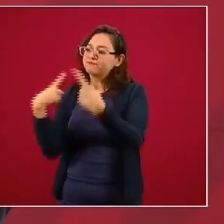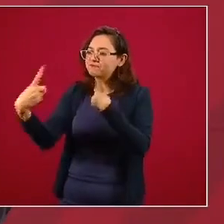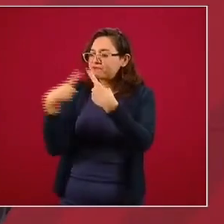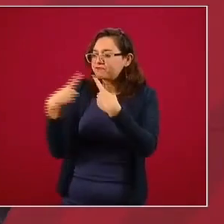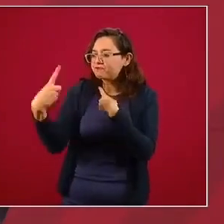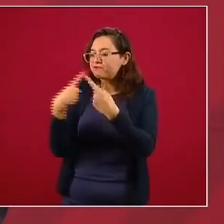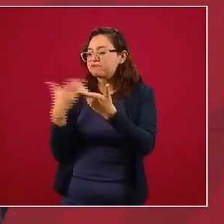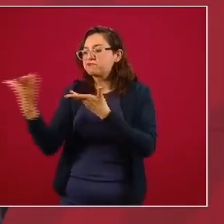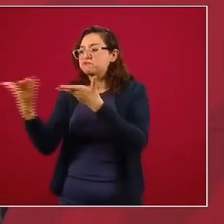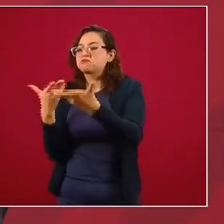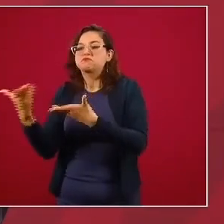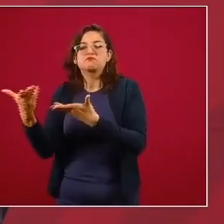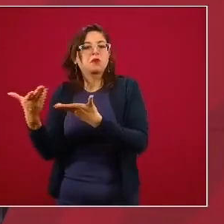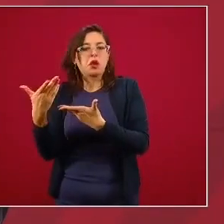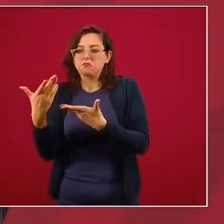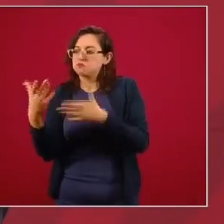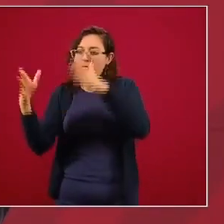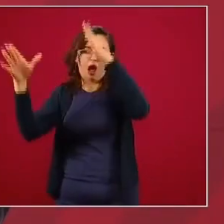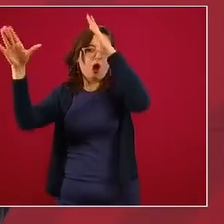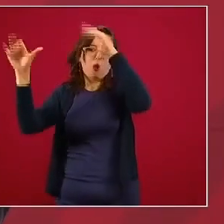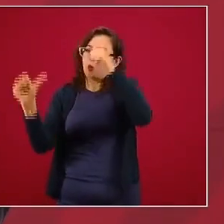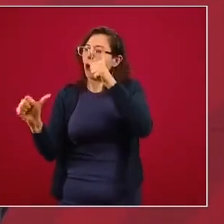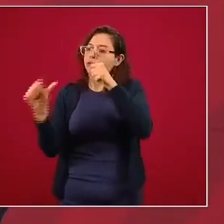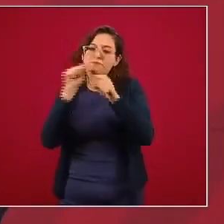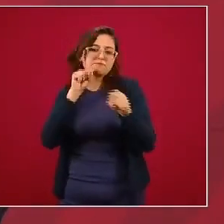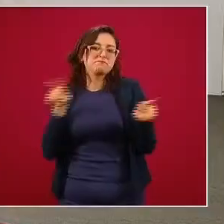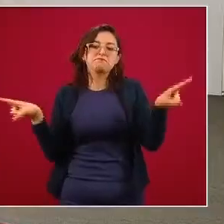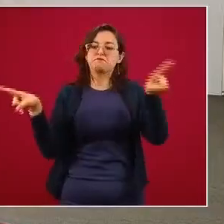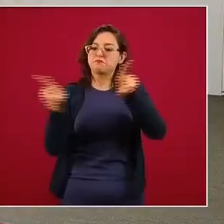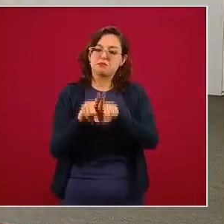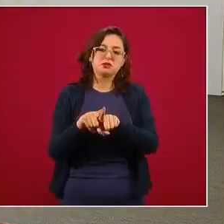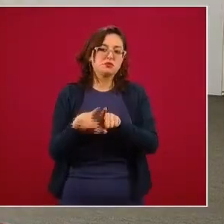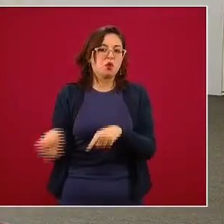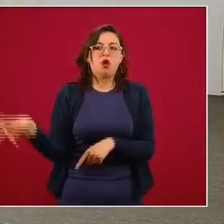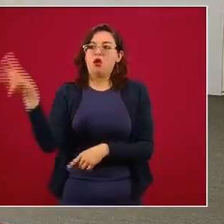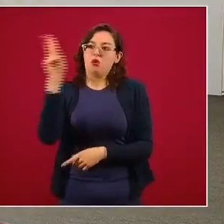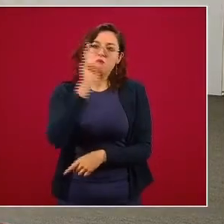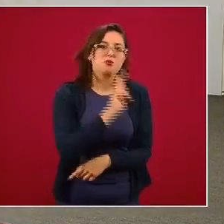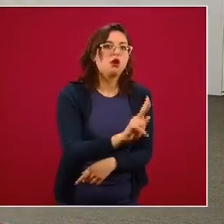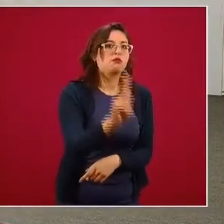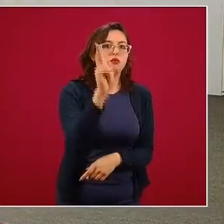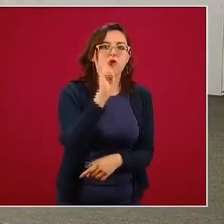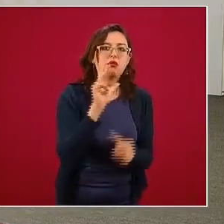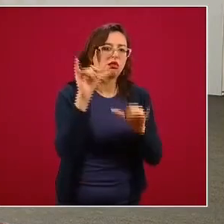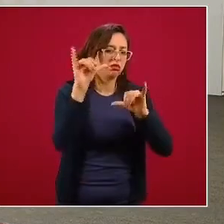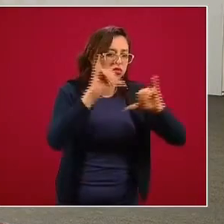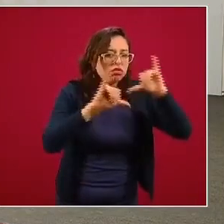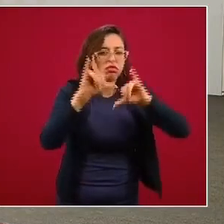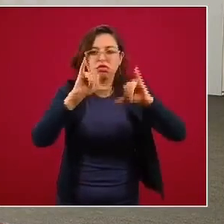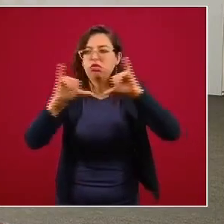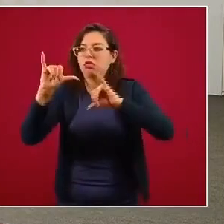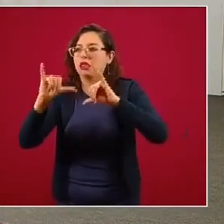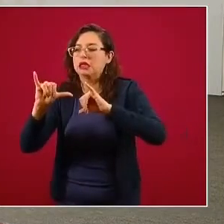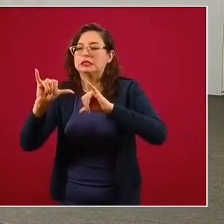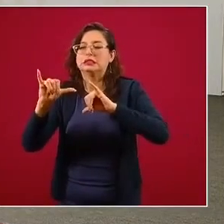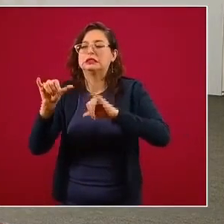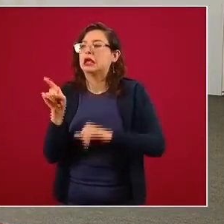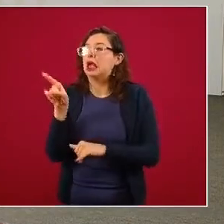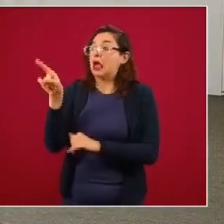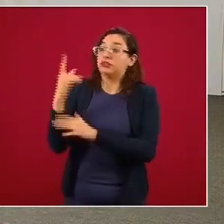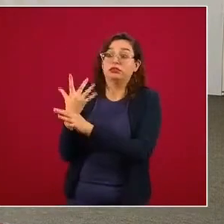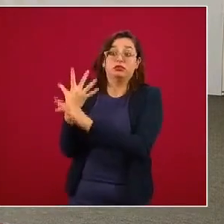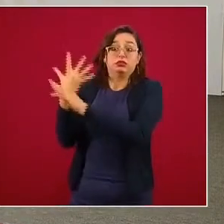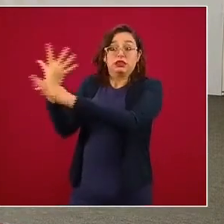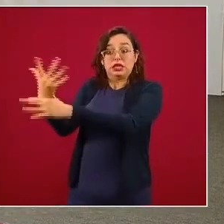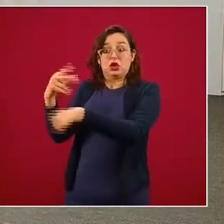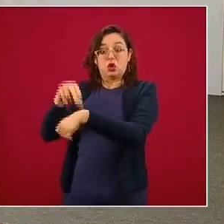que tiene la misma postura que nosotros y es que considera que hubo una mala interpretación de las palabras